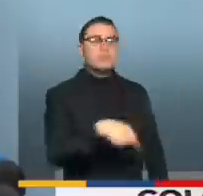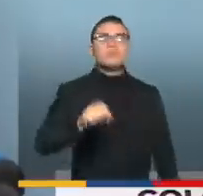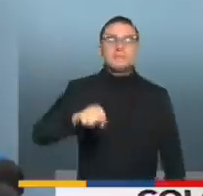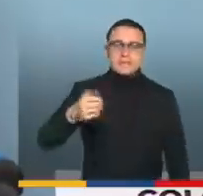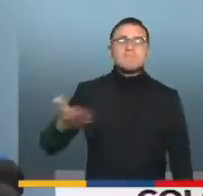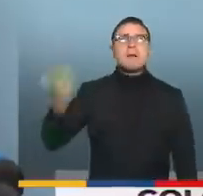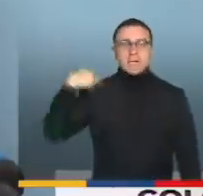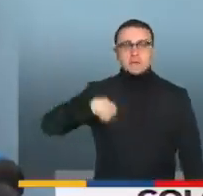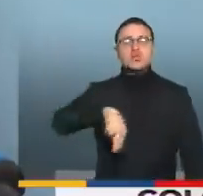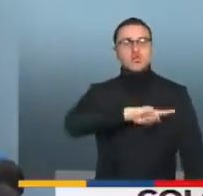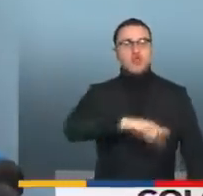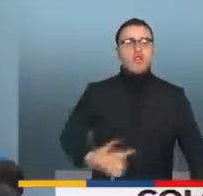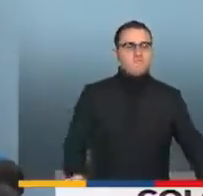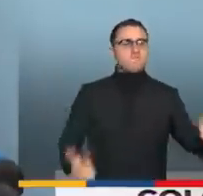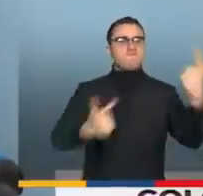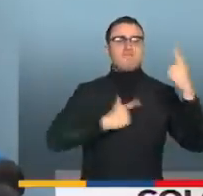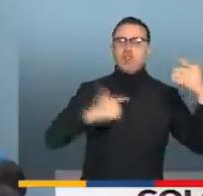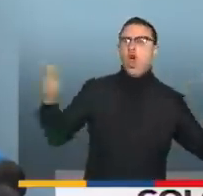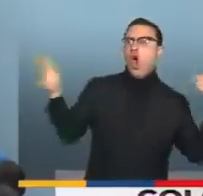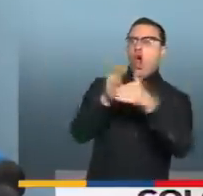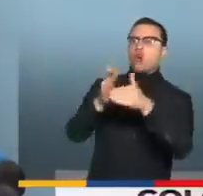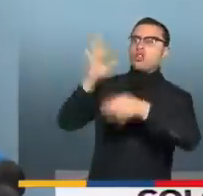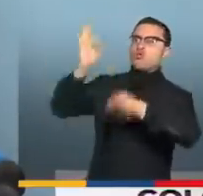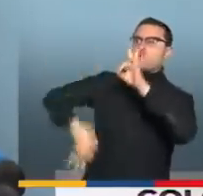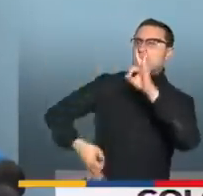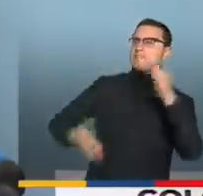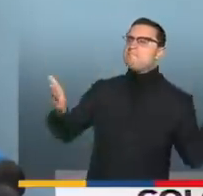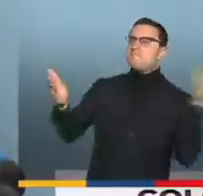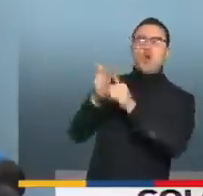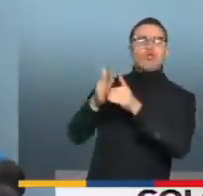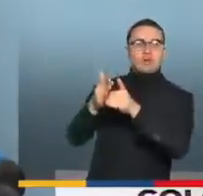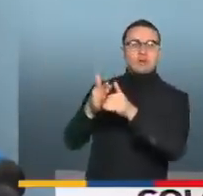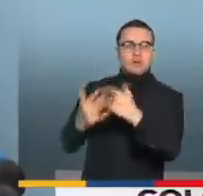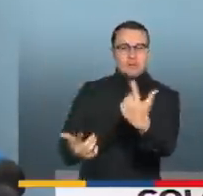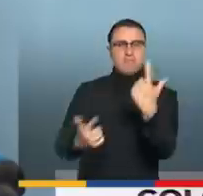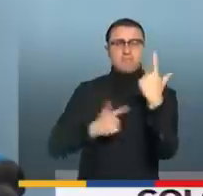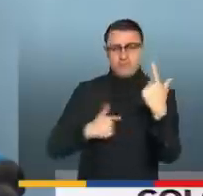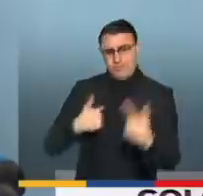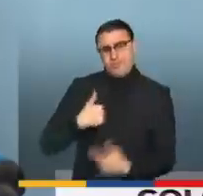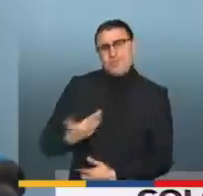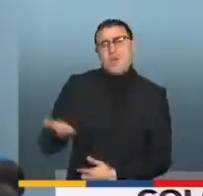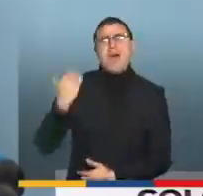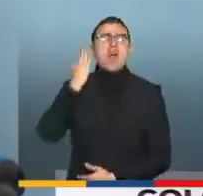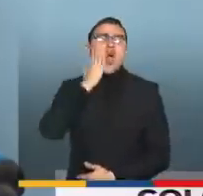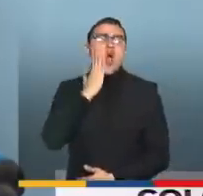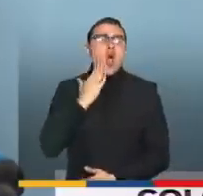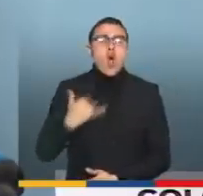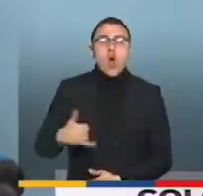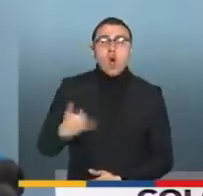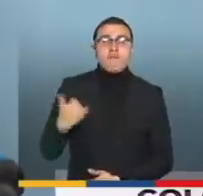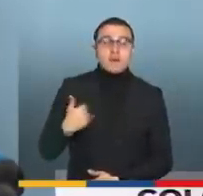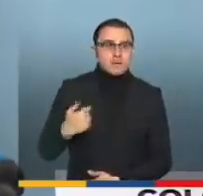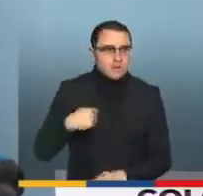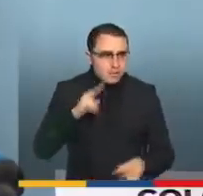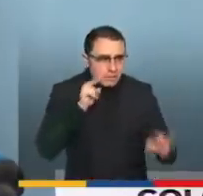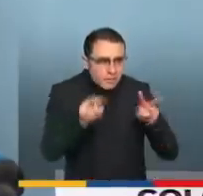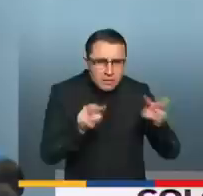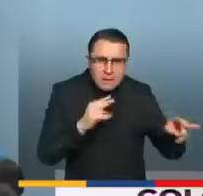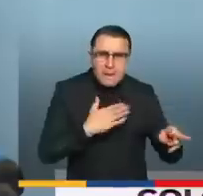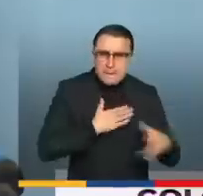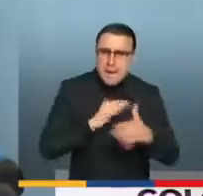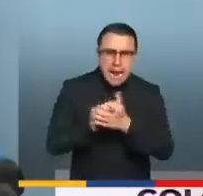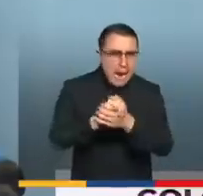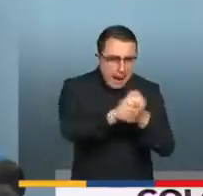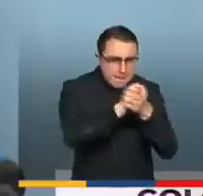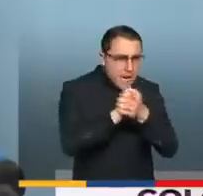en armas contra la injusticia. De joven yo vi morir a la mayoría de mis